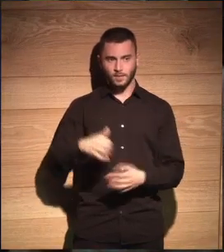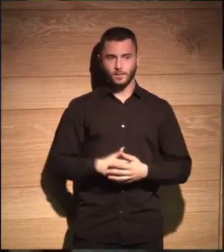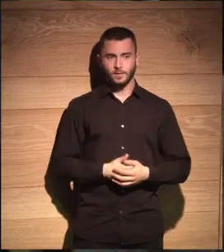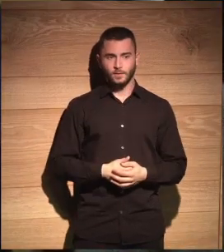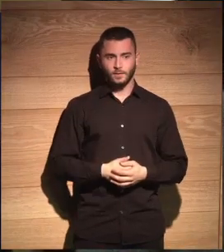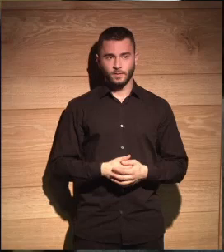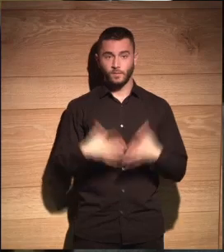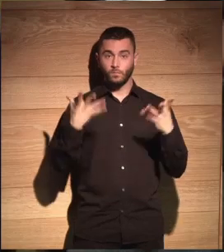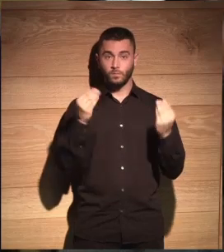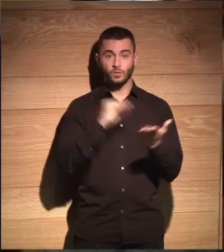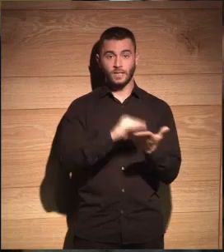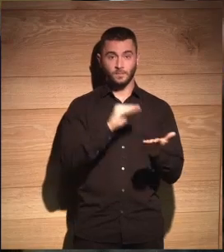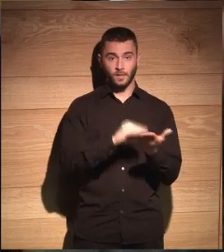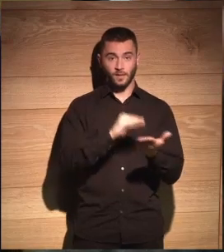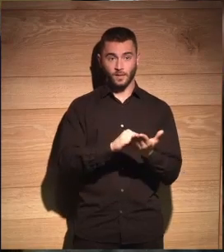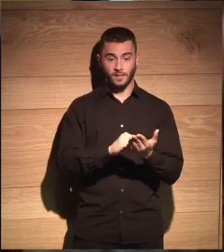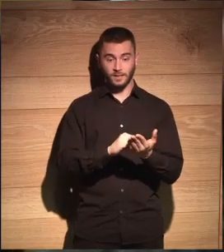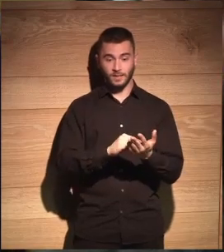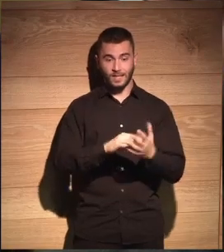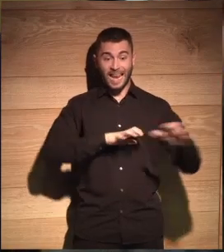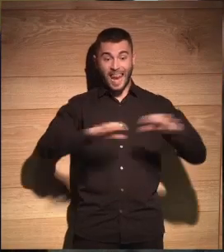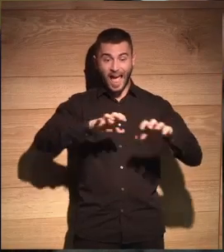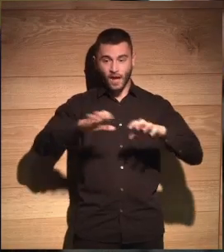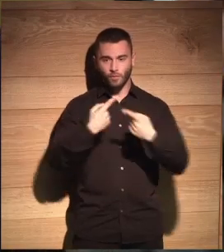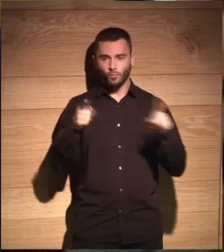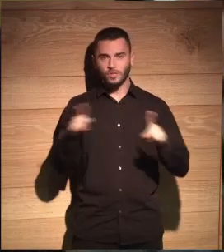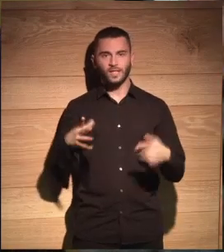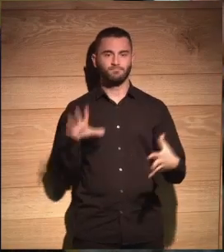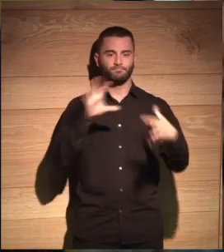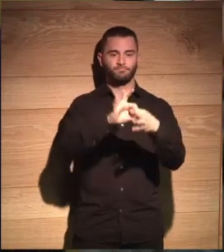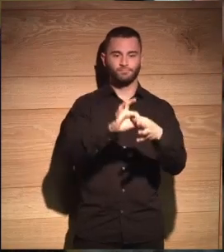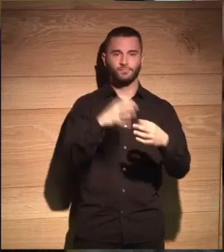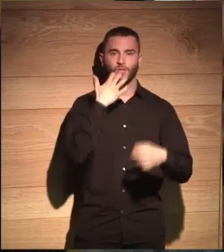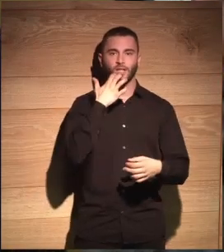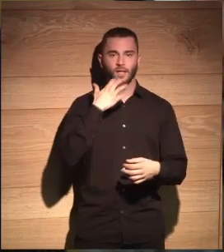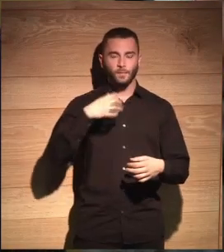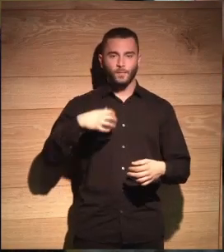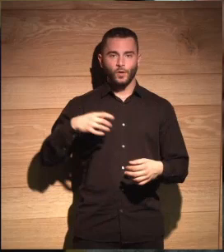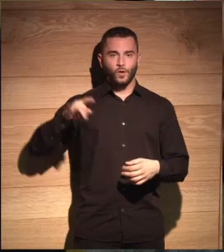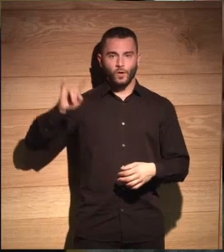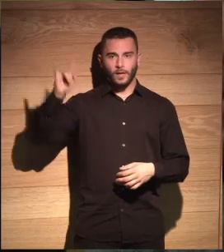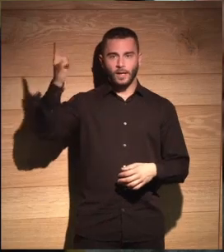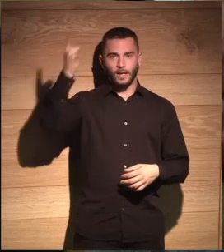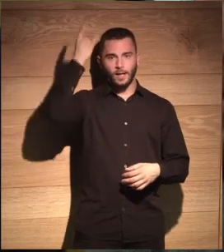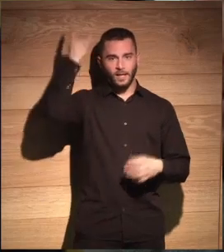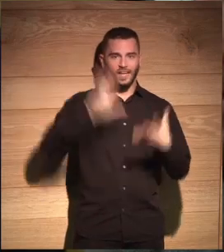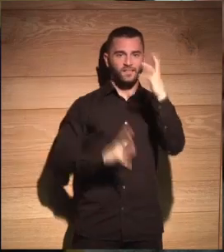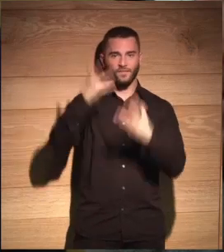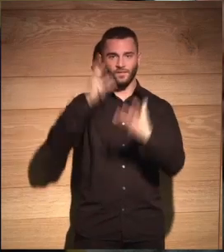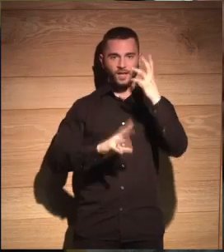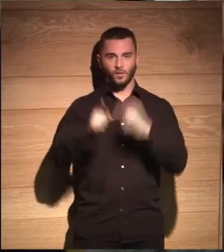en muchas ocasiones se integra dentro de la acción. En el Infierno del Silencio, por ejemplo, hay un momento que me llama mucho la